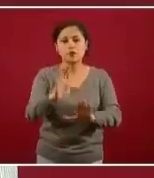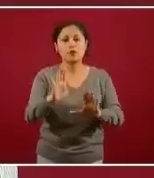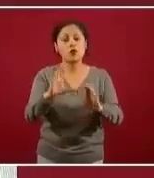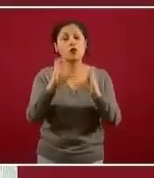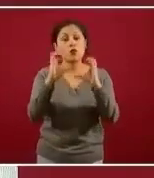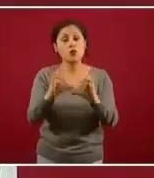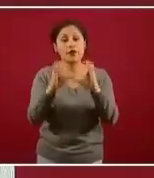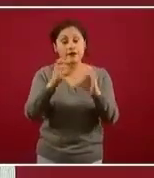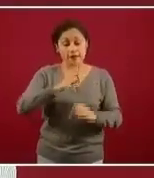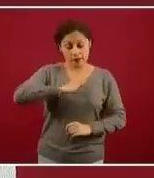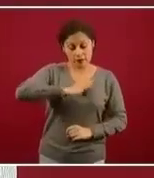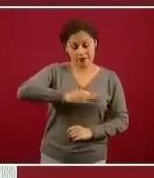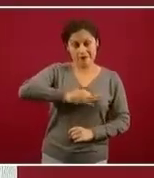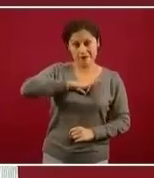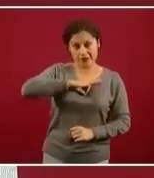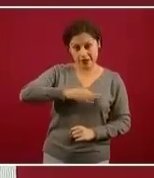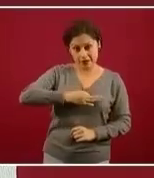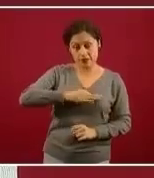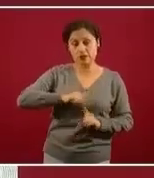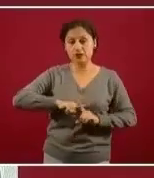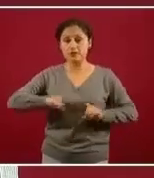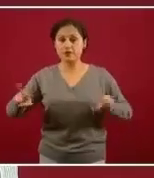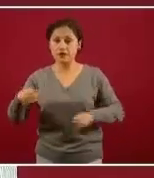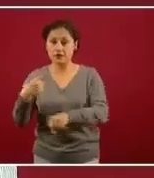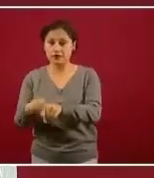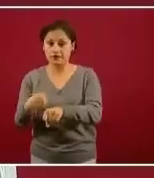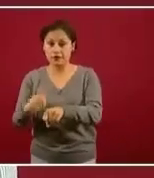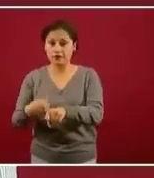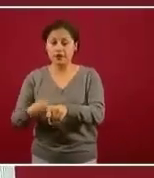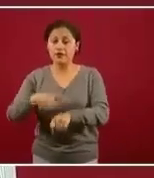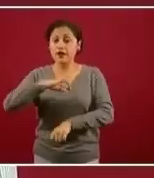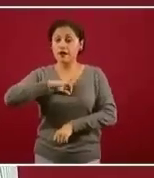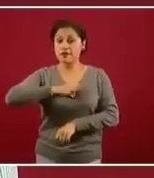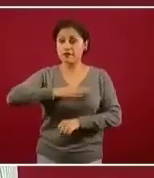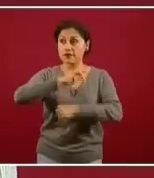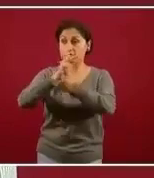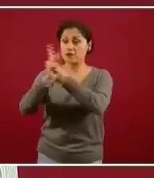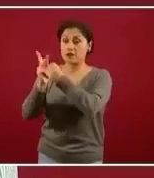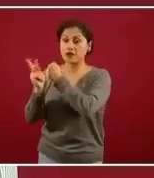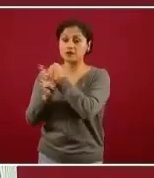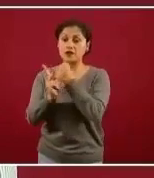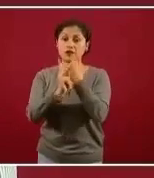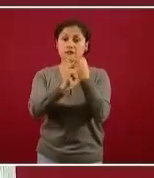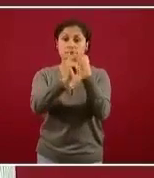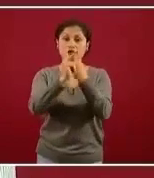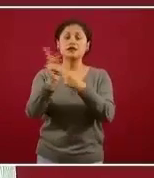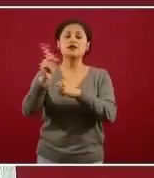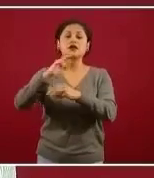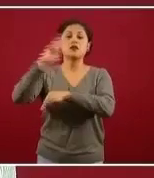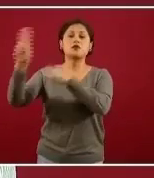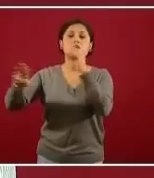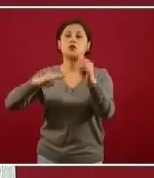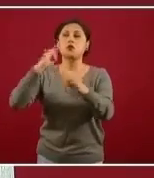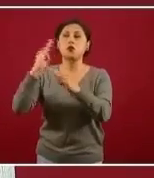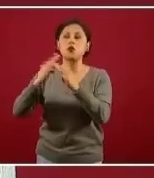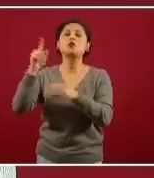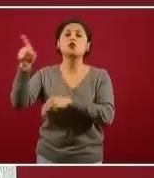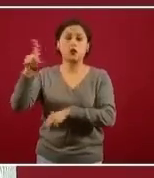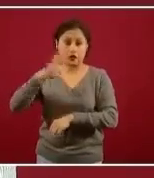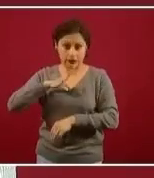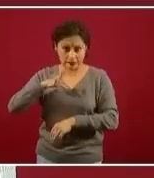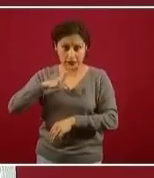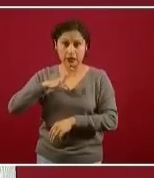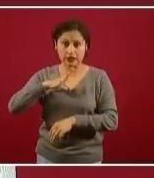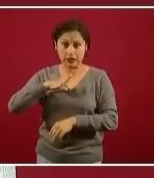infección, lo más probable es que la enorme mayoría de los países de todo el mundo terminen infectados. Pero eso no quiere